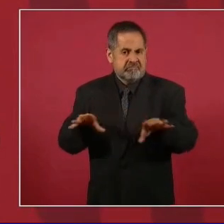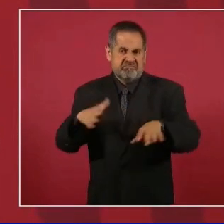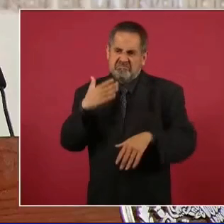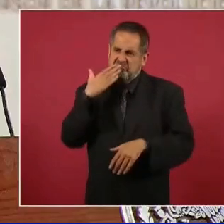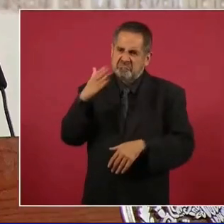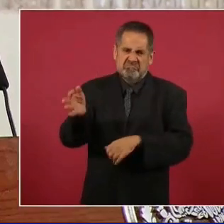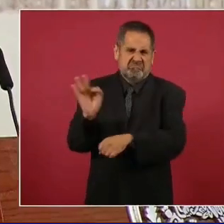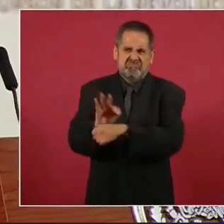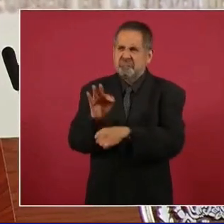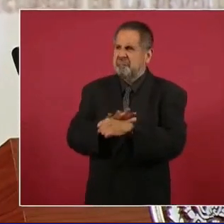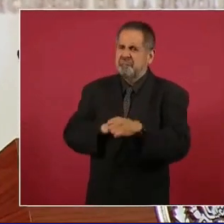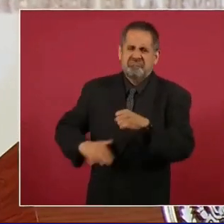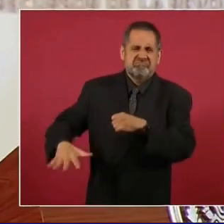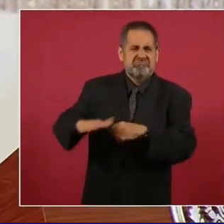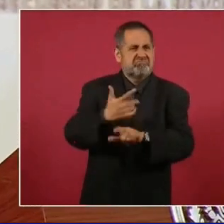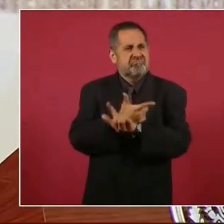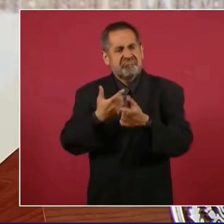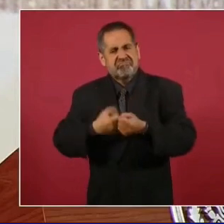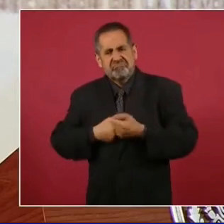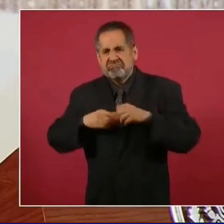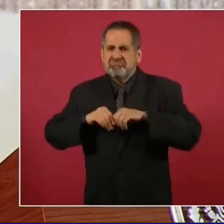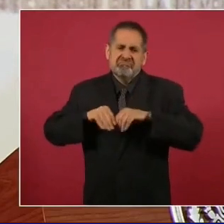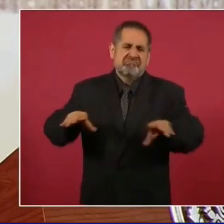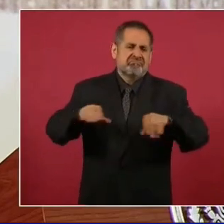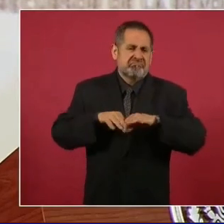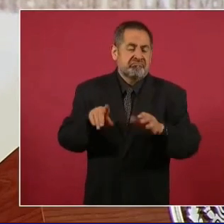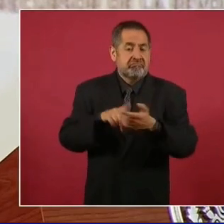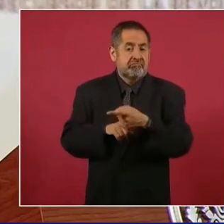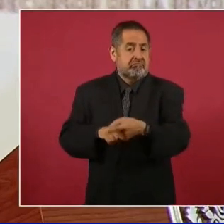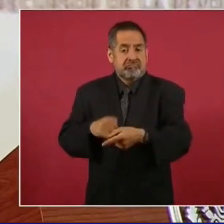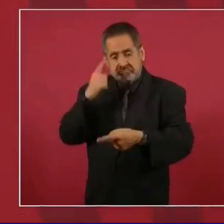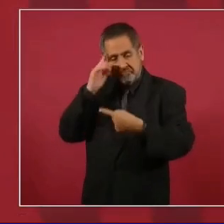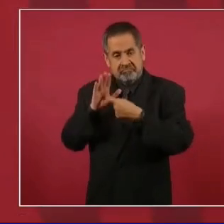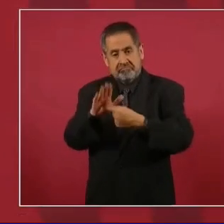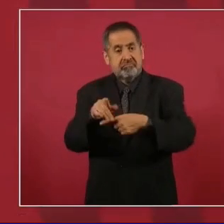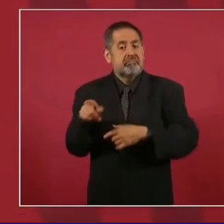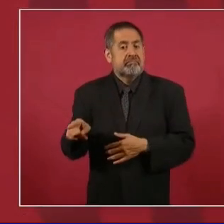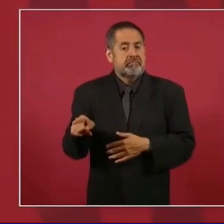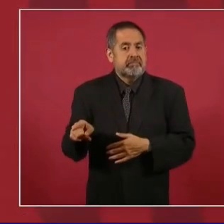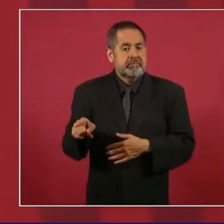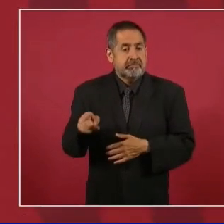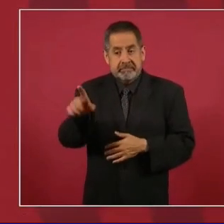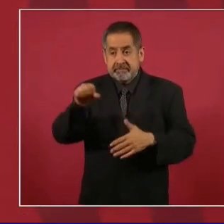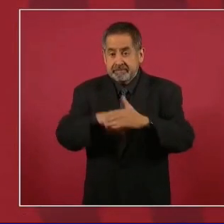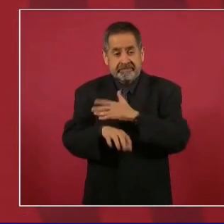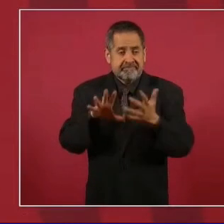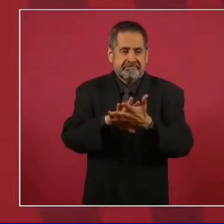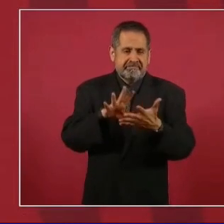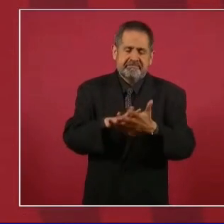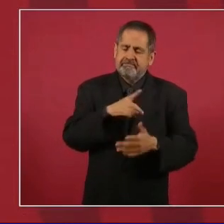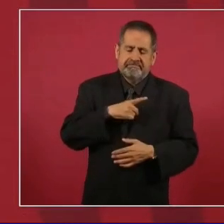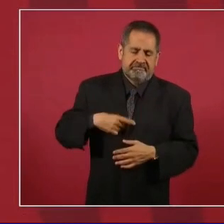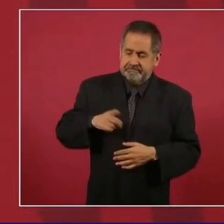de la libertad de expresión, de manifestación. No merece estar en la cárcel.